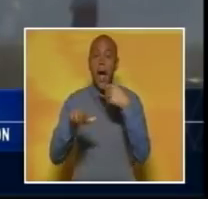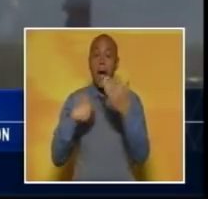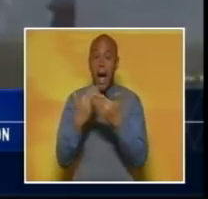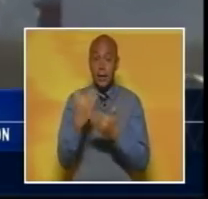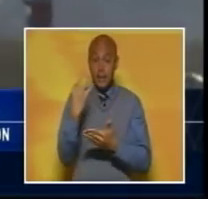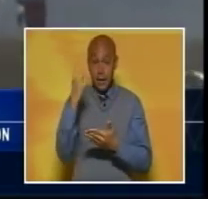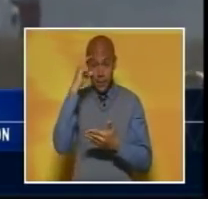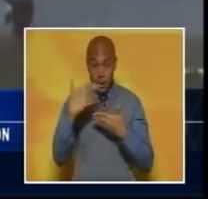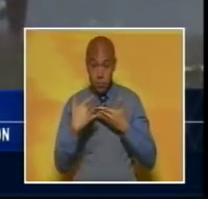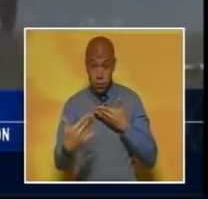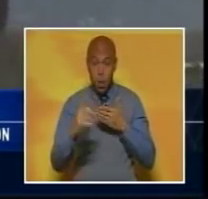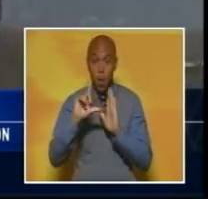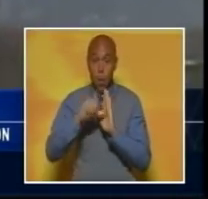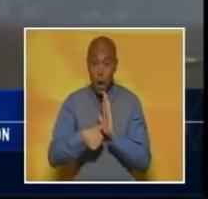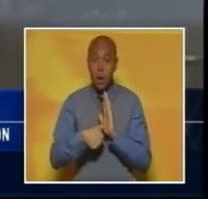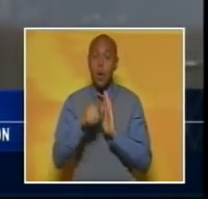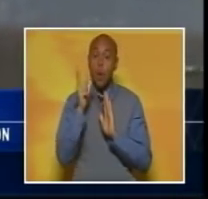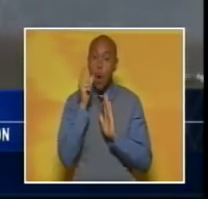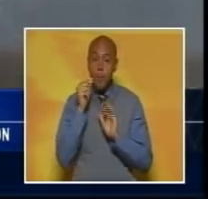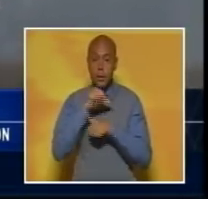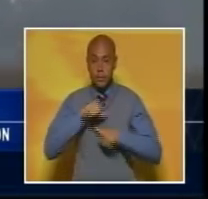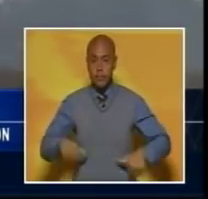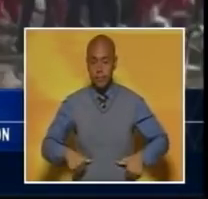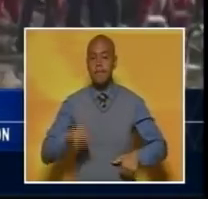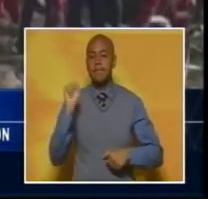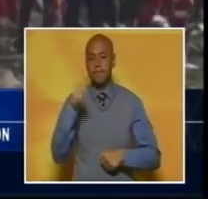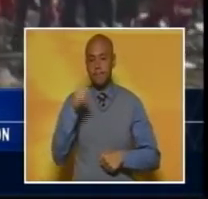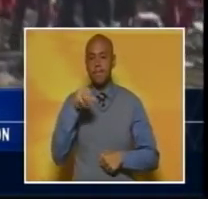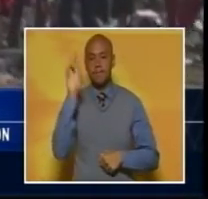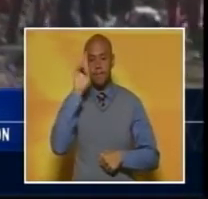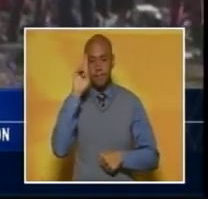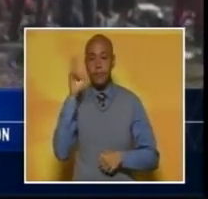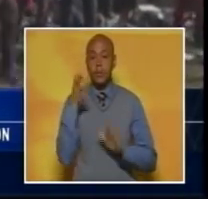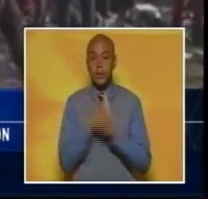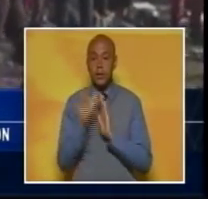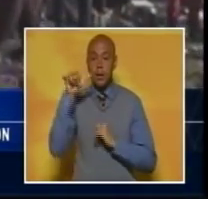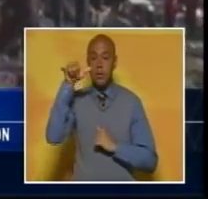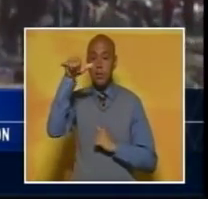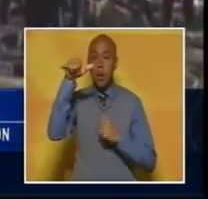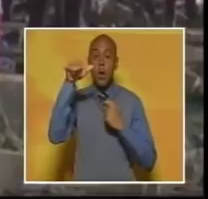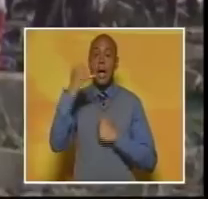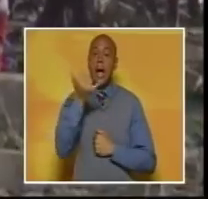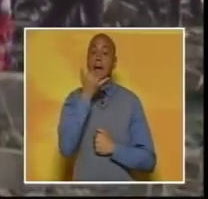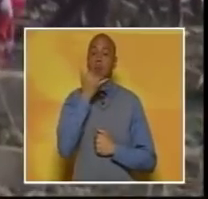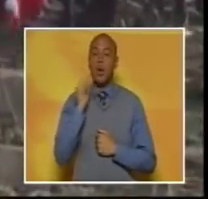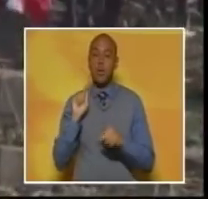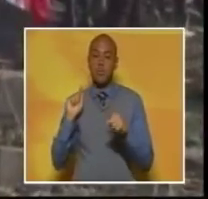más tarde las Fuerzas Armadas reconocieron que abatieron el avión por